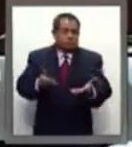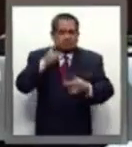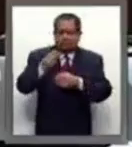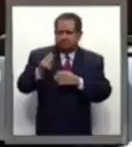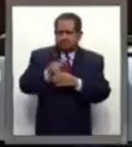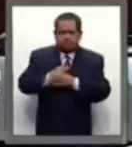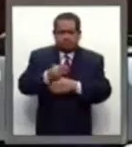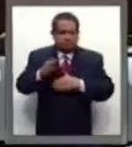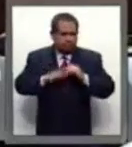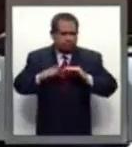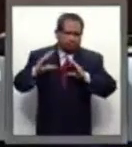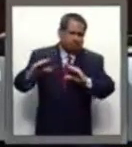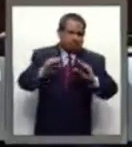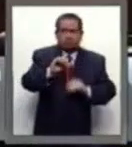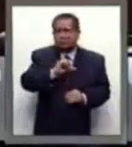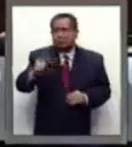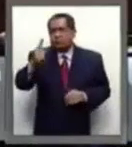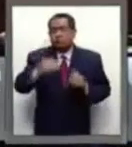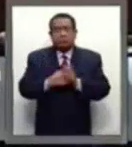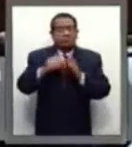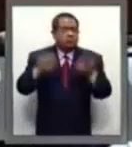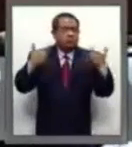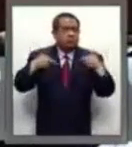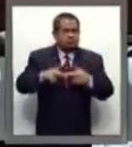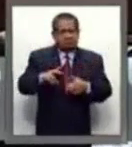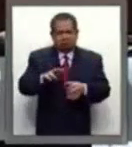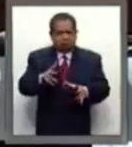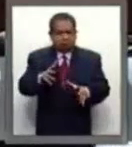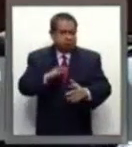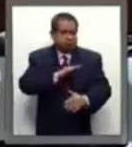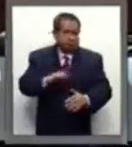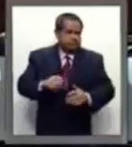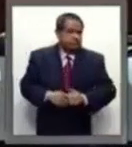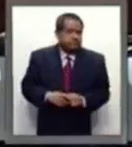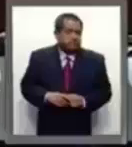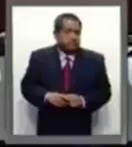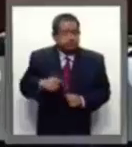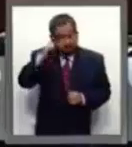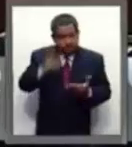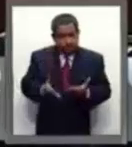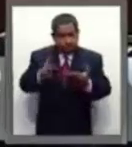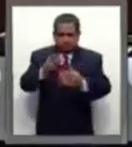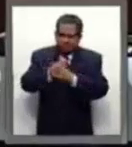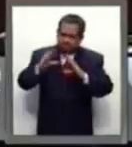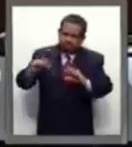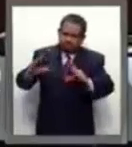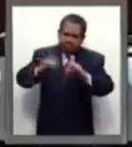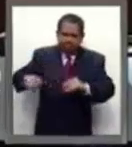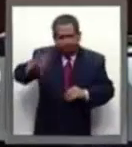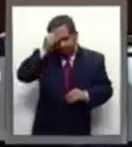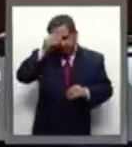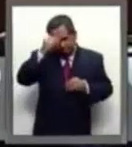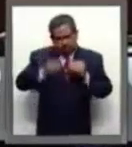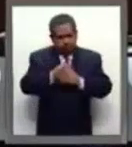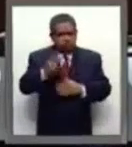para actualizar y capacitar a 1 millón de docentes aproximadamente. Con el propósito de ofrecer actualización, se